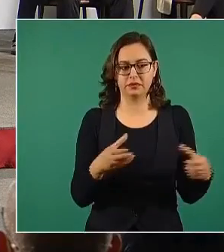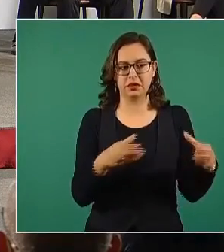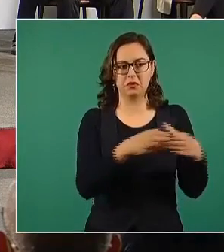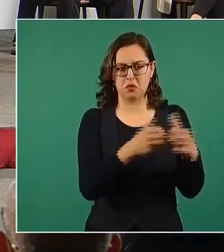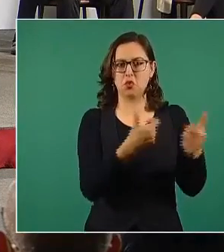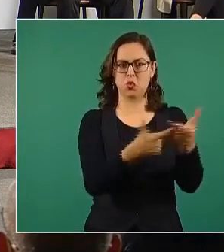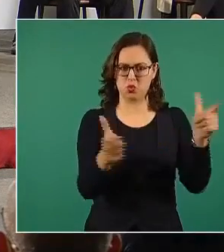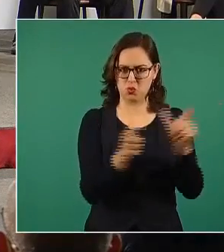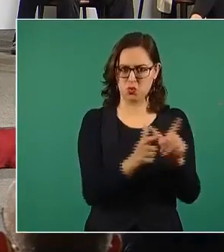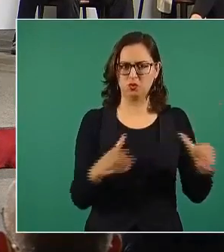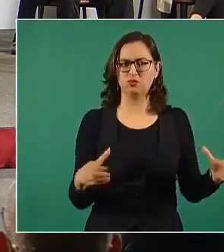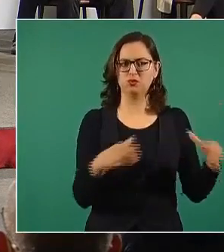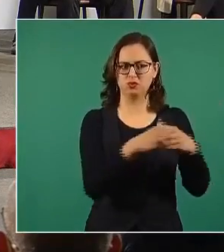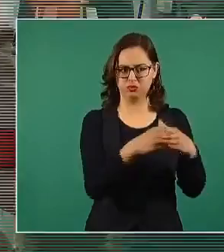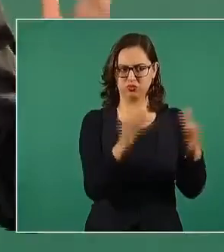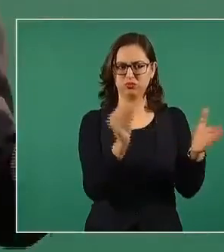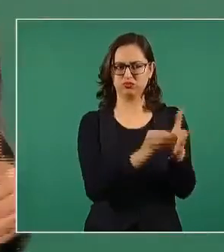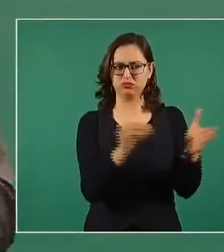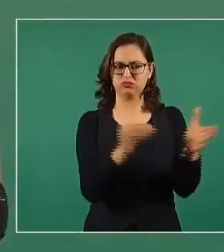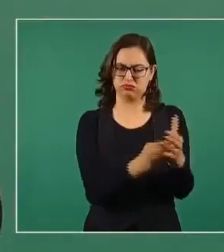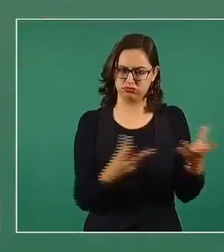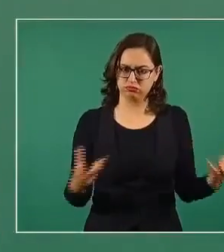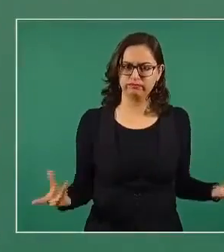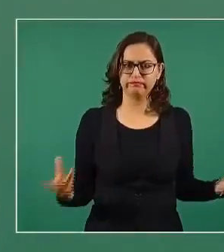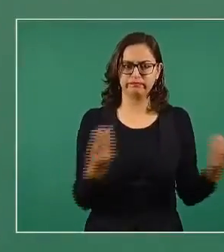Existen y se reúnen